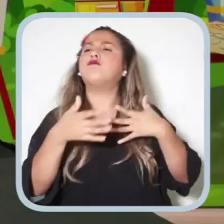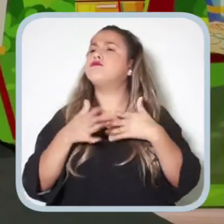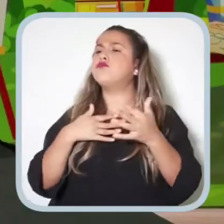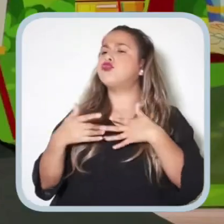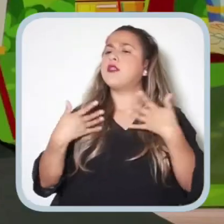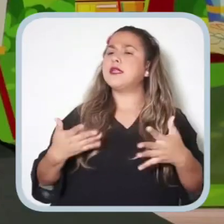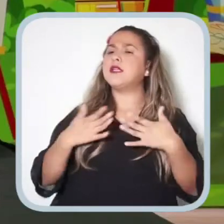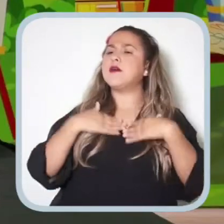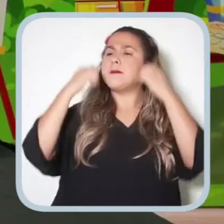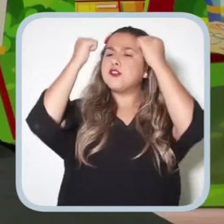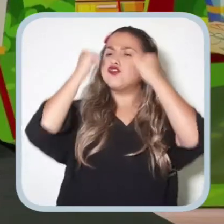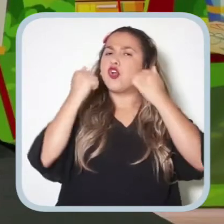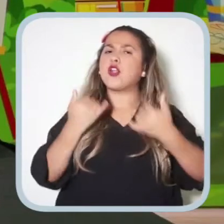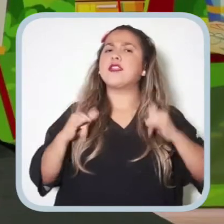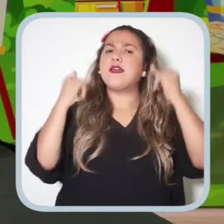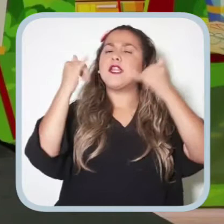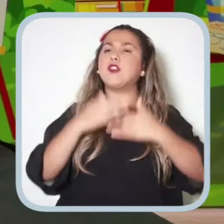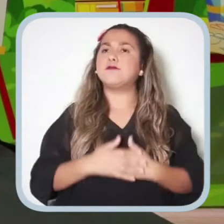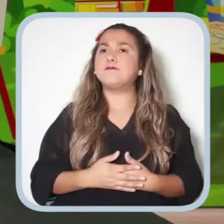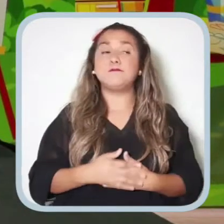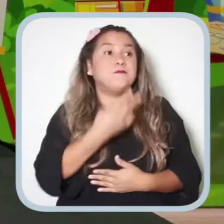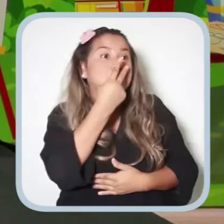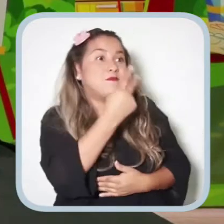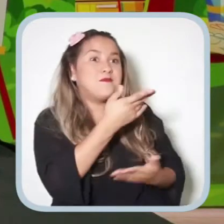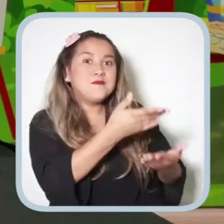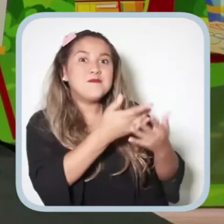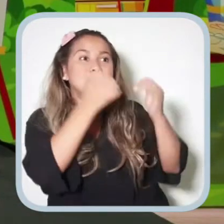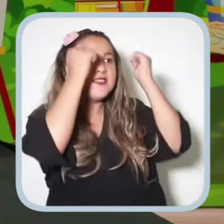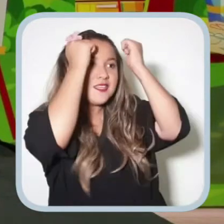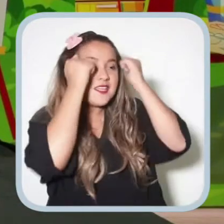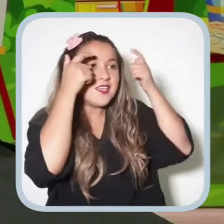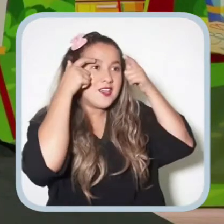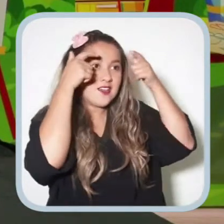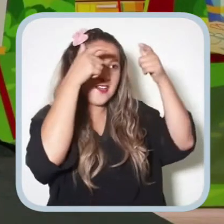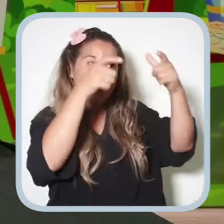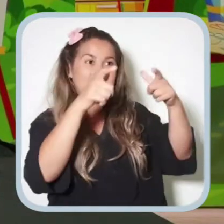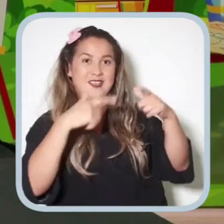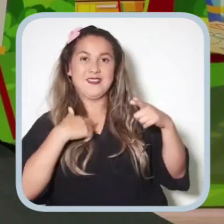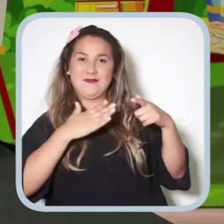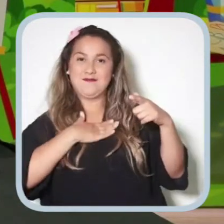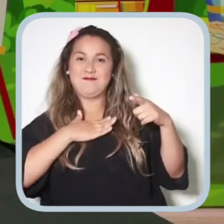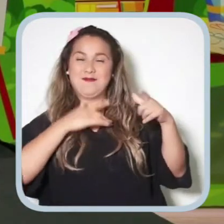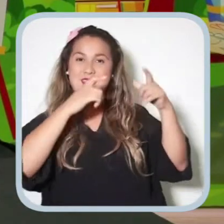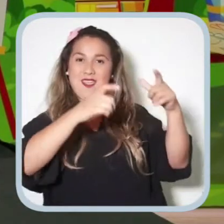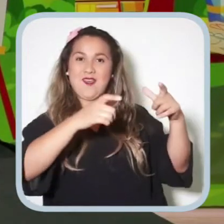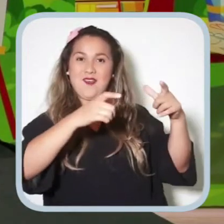divertidos? ¡Mire, Don Fígaro! ¡Aquí está el mío!